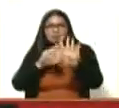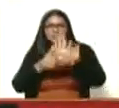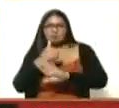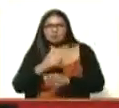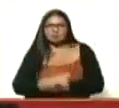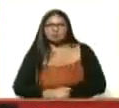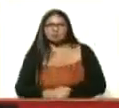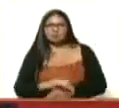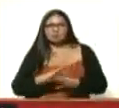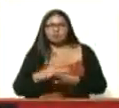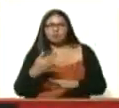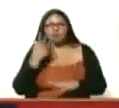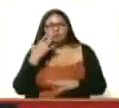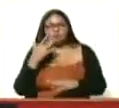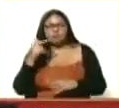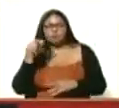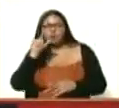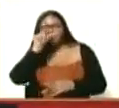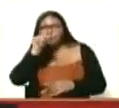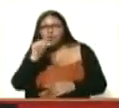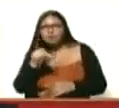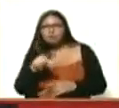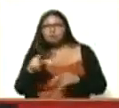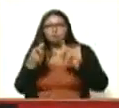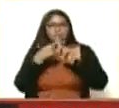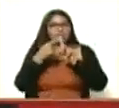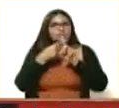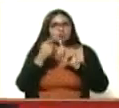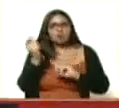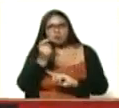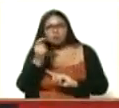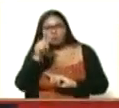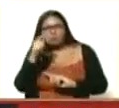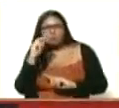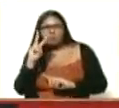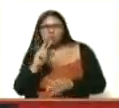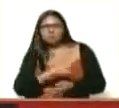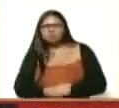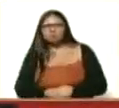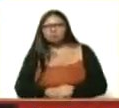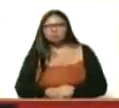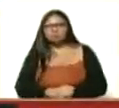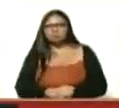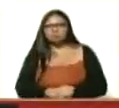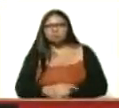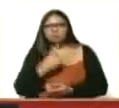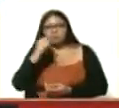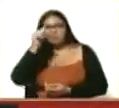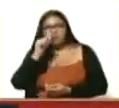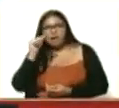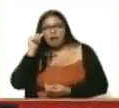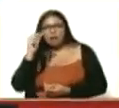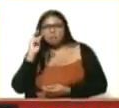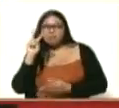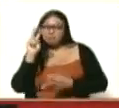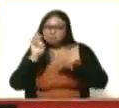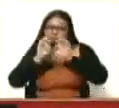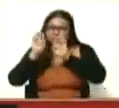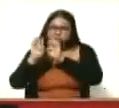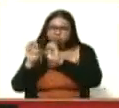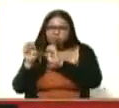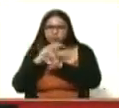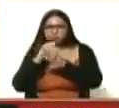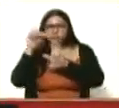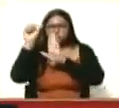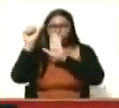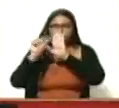Por ejemplo, hoy en Twitter, los mensajes positivos a los mensajes negativos que mencionan a Alex Saab. Y recordemos que tenemos